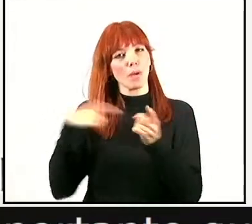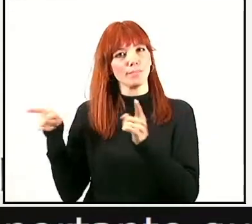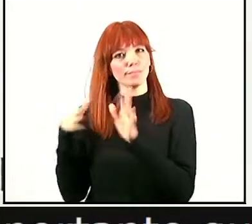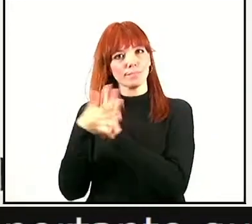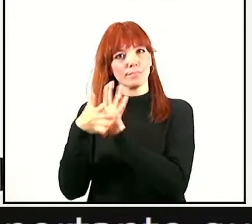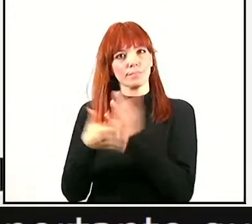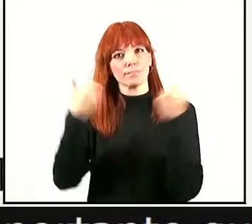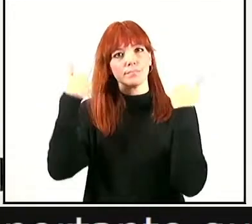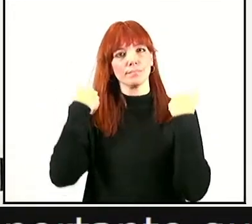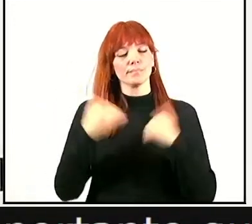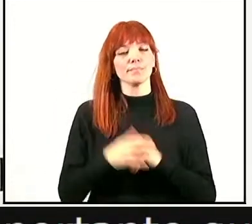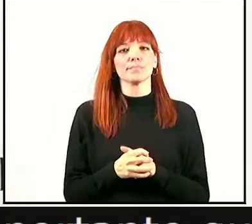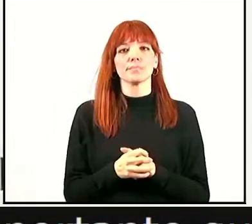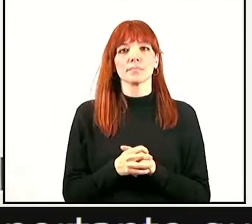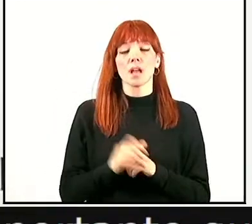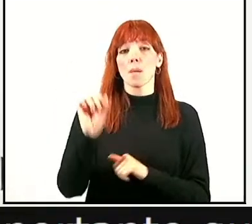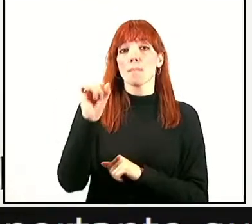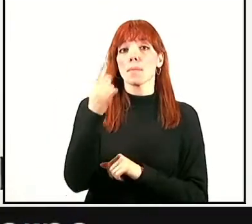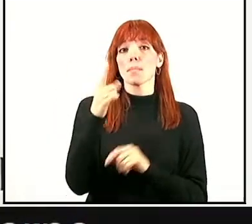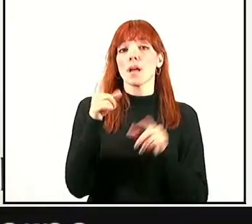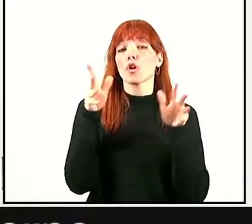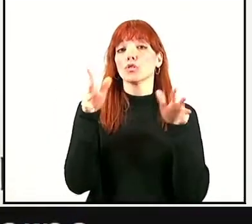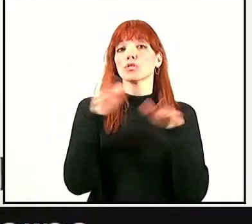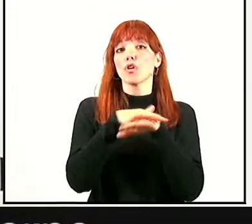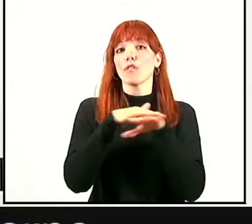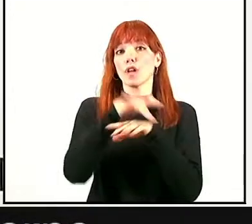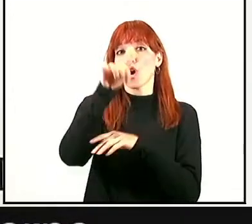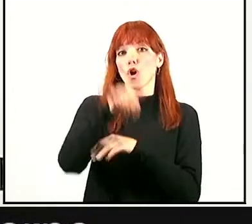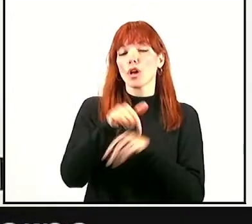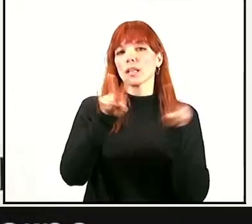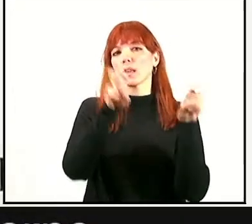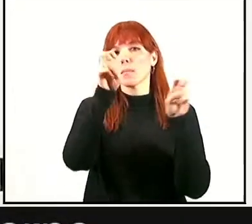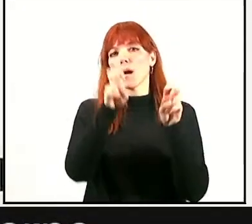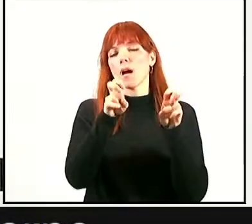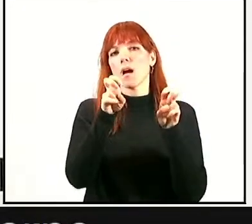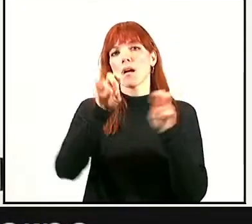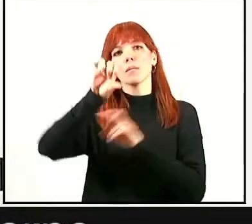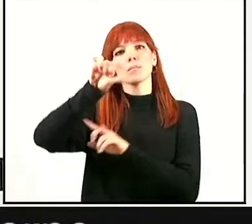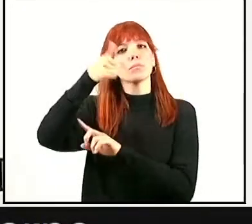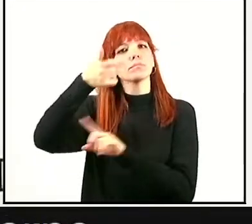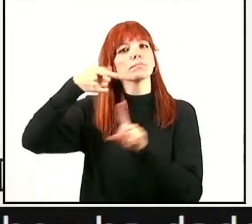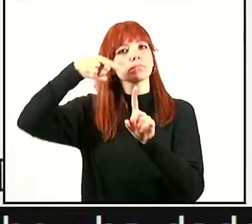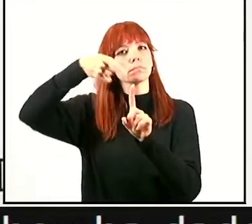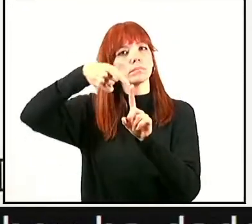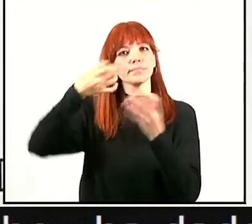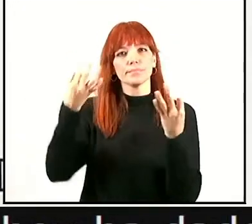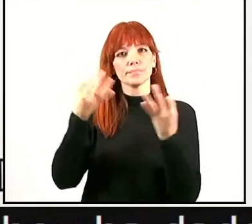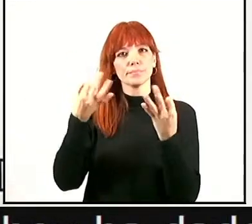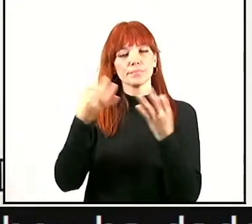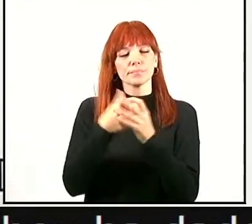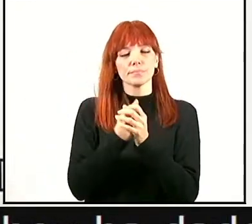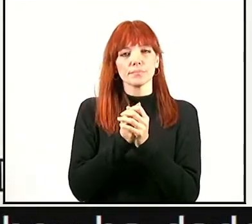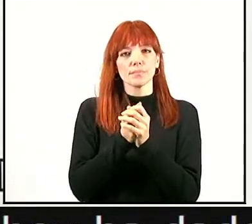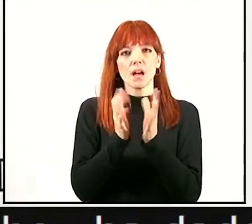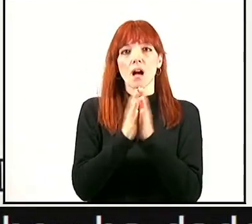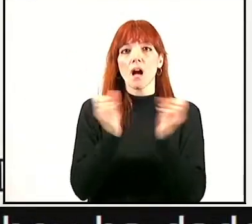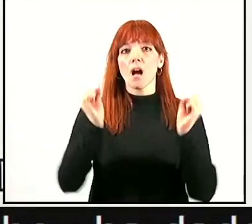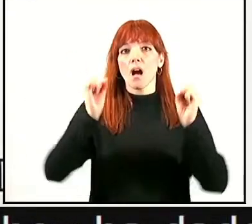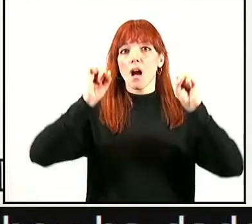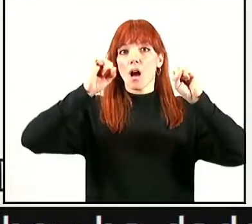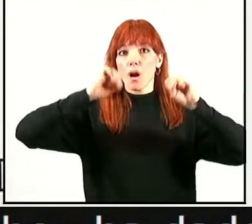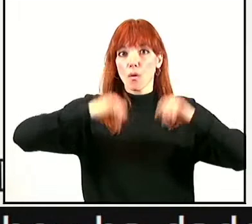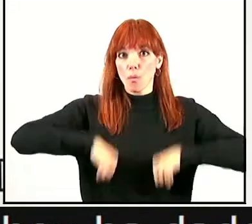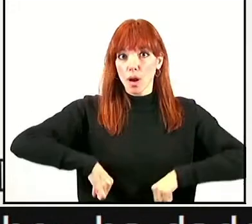Gobierno. En primer lugar, el Consejo de Gobierno de hoy ha dado luz verde al acuerdo por el que